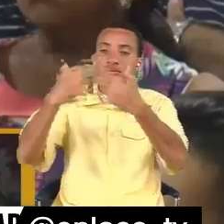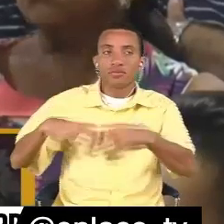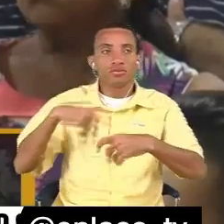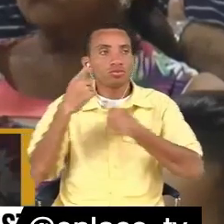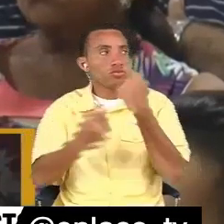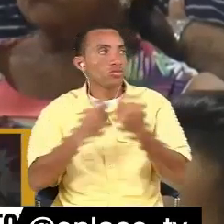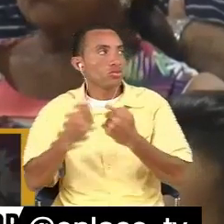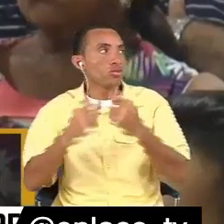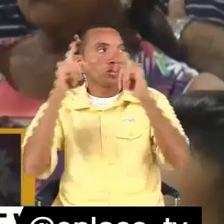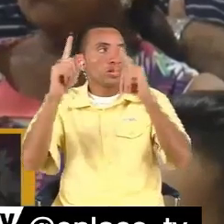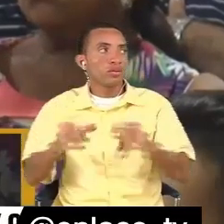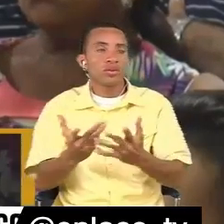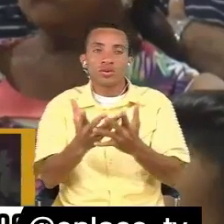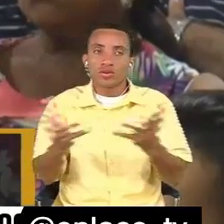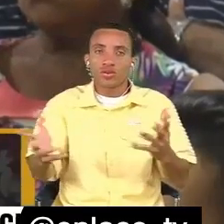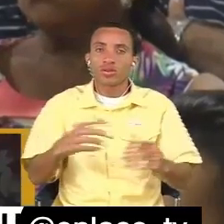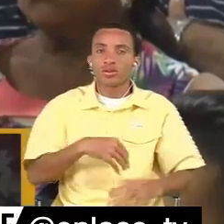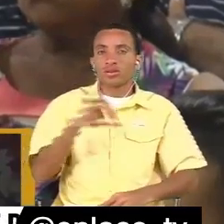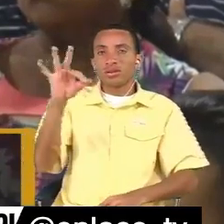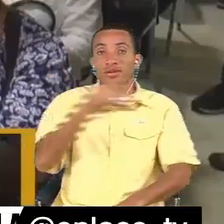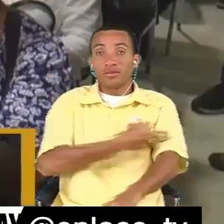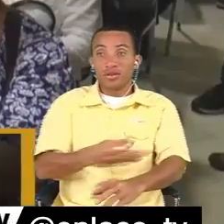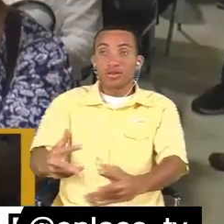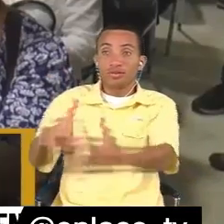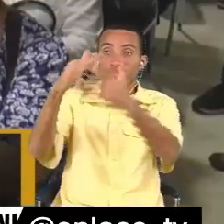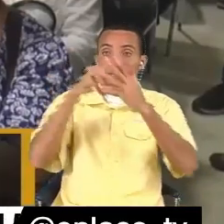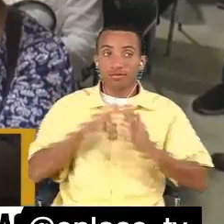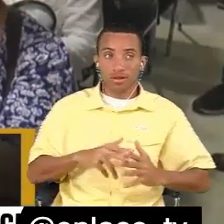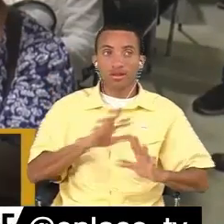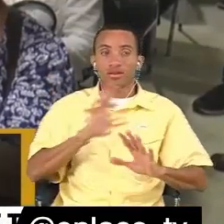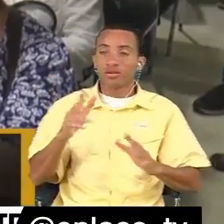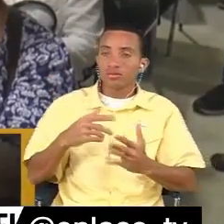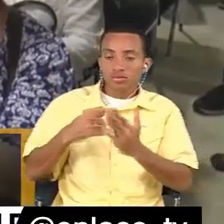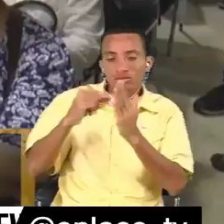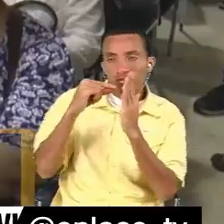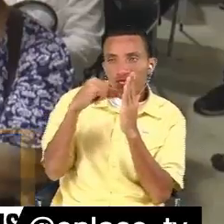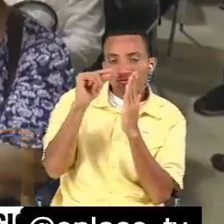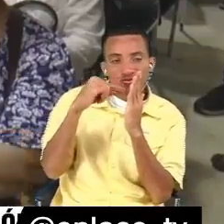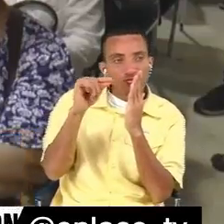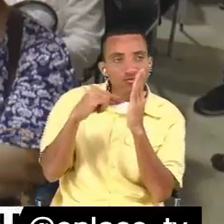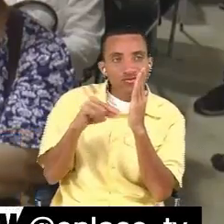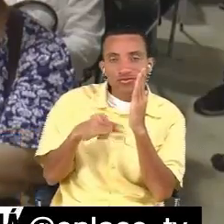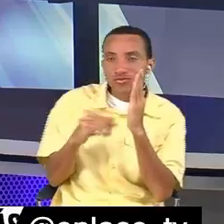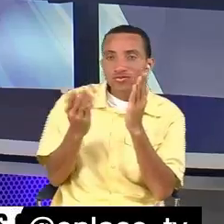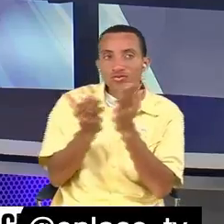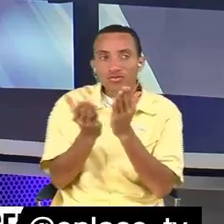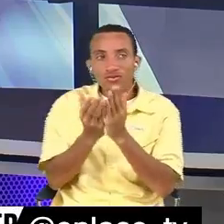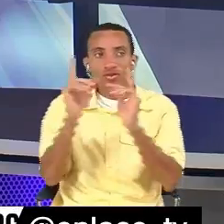acceder a microcréditos de hasta 3 millones de pesos luego de cumplir con algunos requisitos como el estudio.